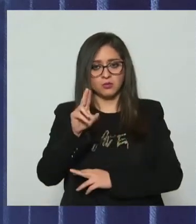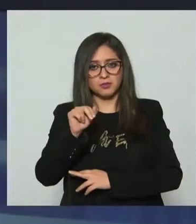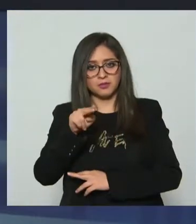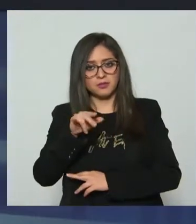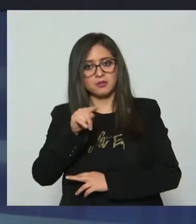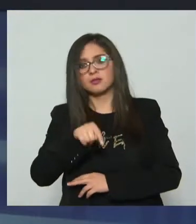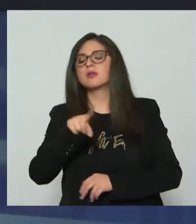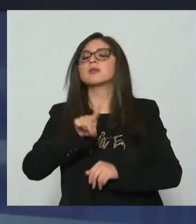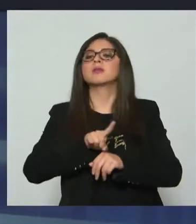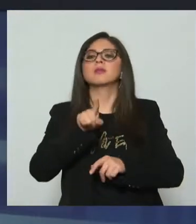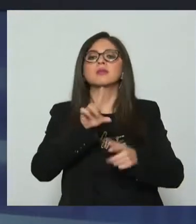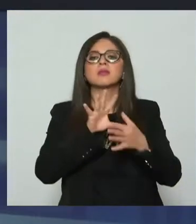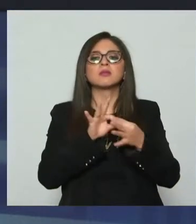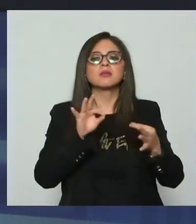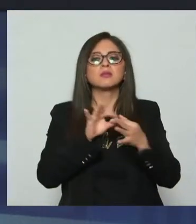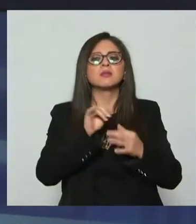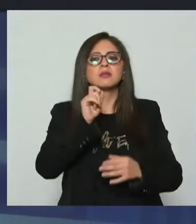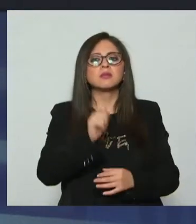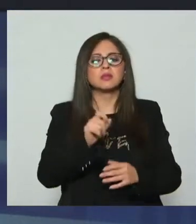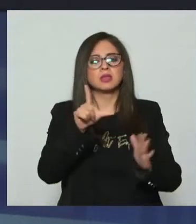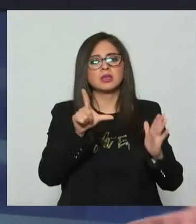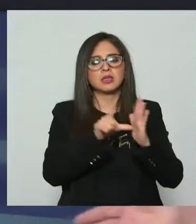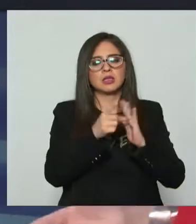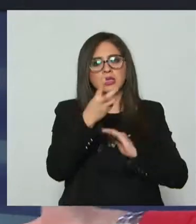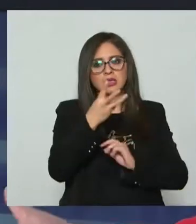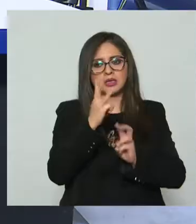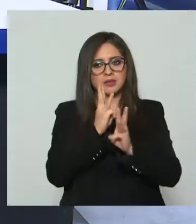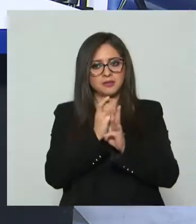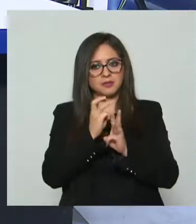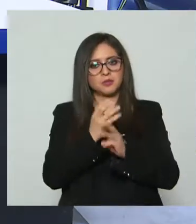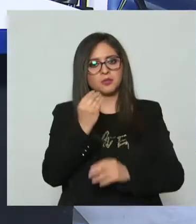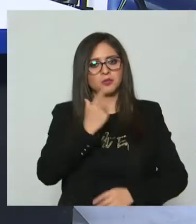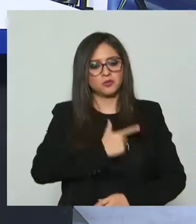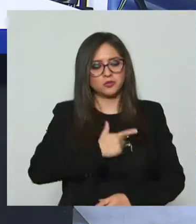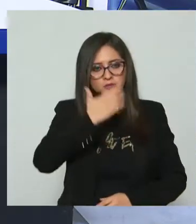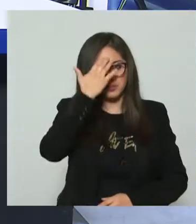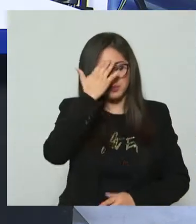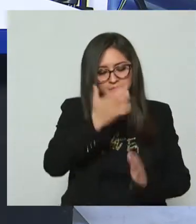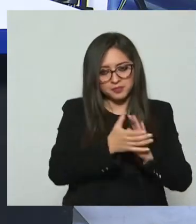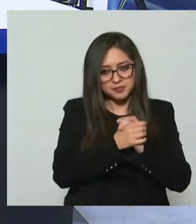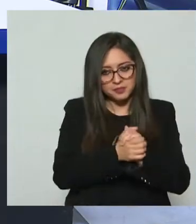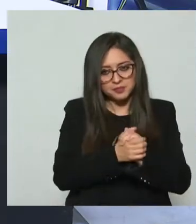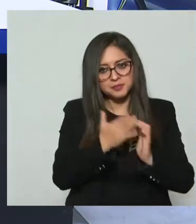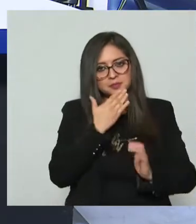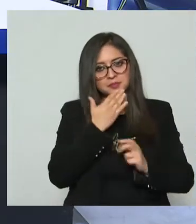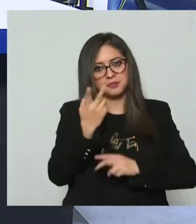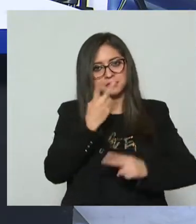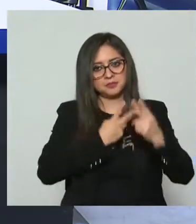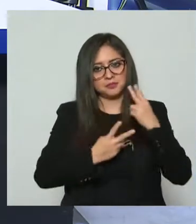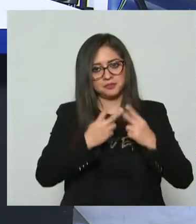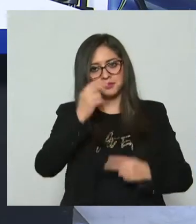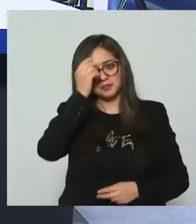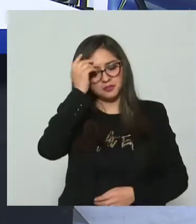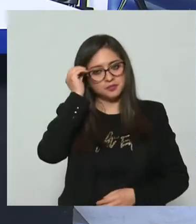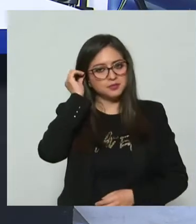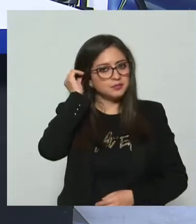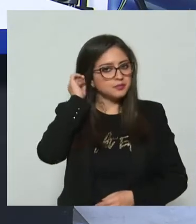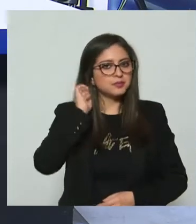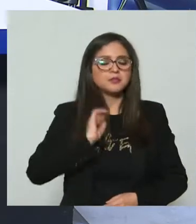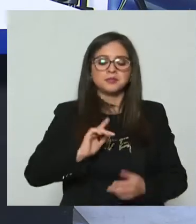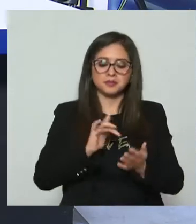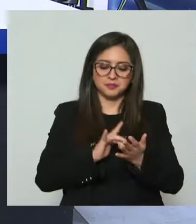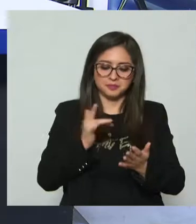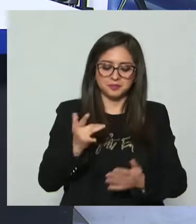hablar con nosotros de la línea 3 del Metrobús. Qué gusto conocerte. Qué Un gusto placer. platicar Bienvenido. contigo, Mariana. Gracias por invitarme. Bueno,